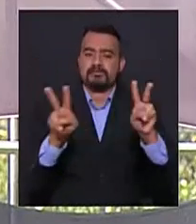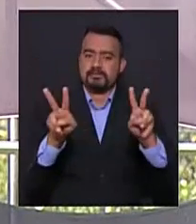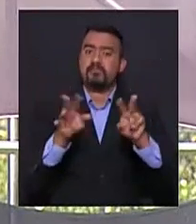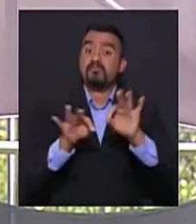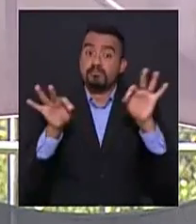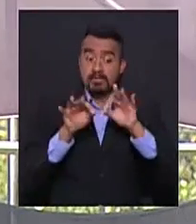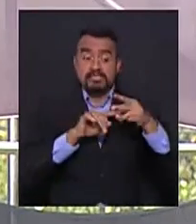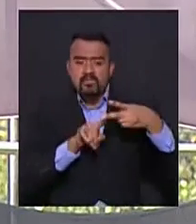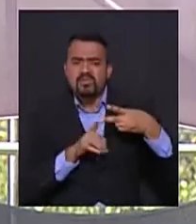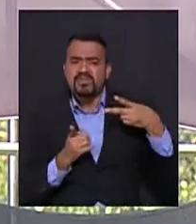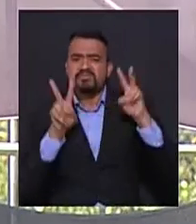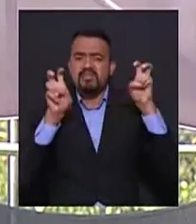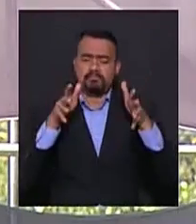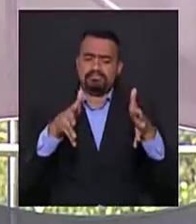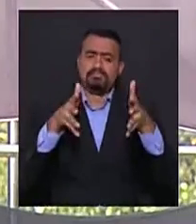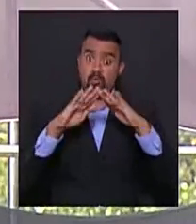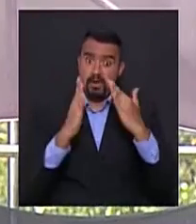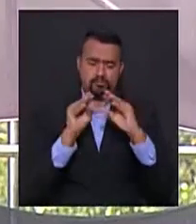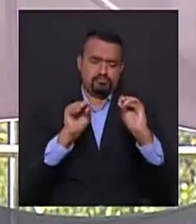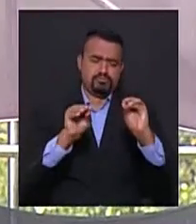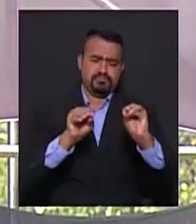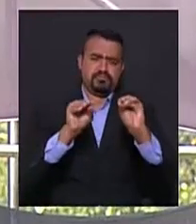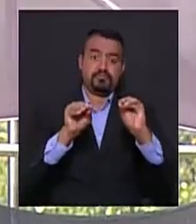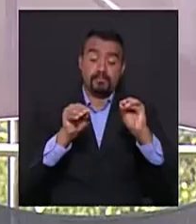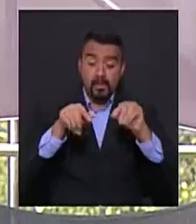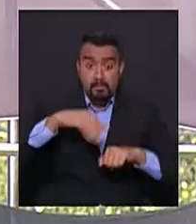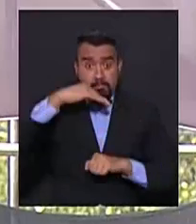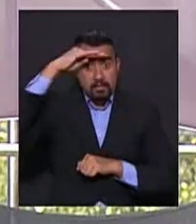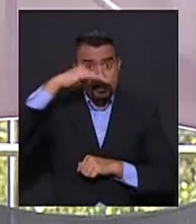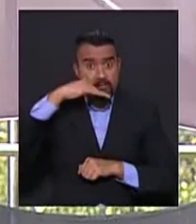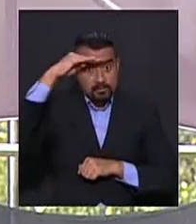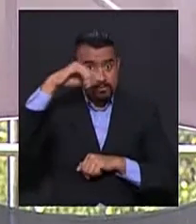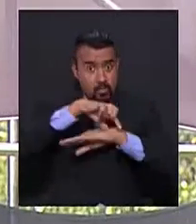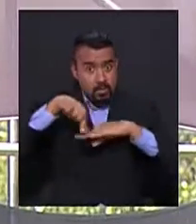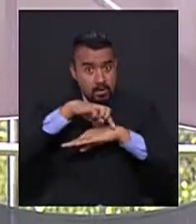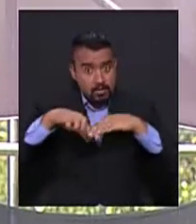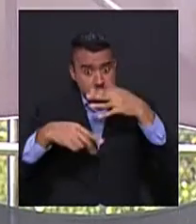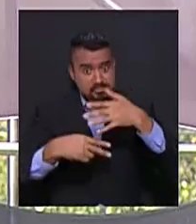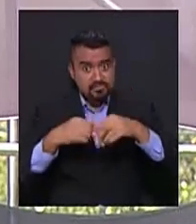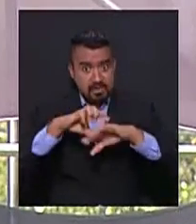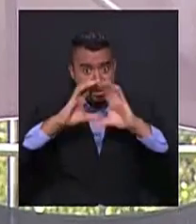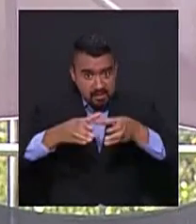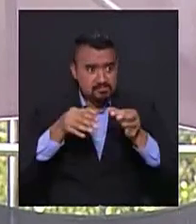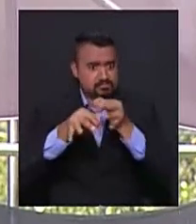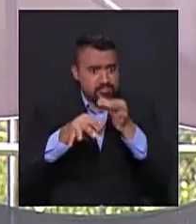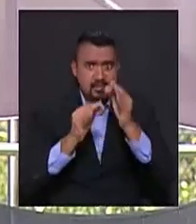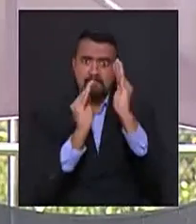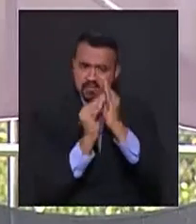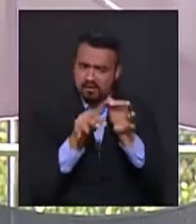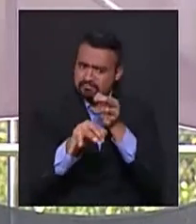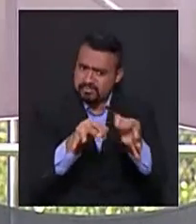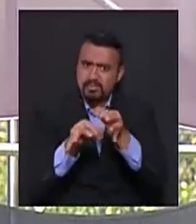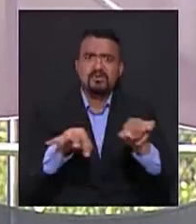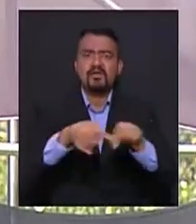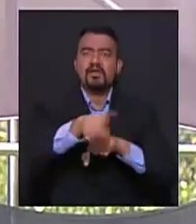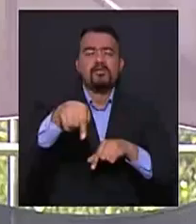local. Promoveremos entonces estos contenidos en las aulas de clase, con el propósito de construir una educación cívica